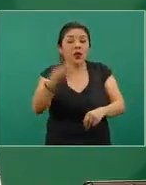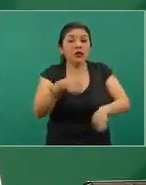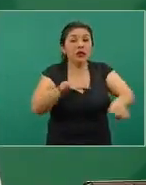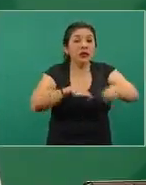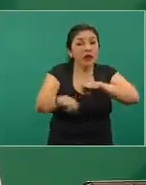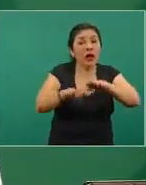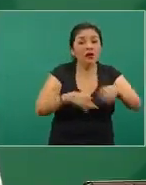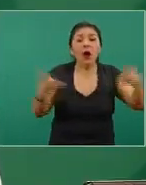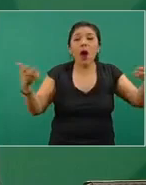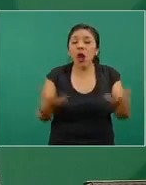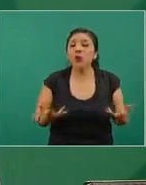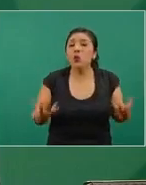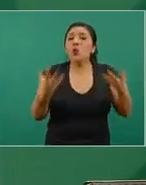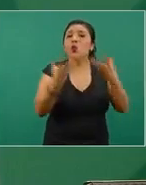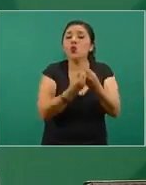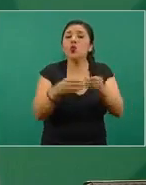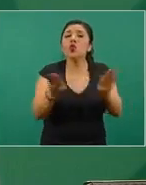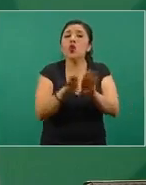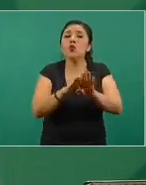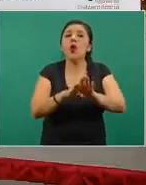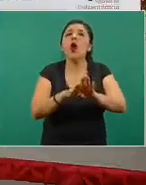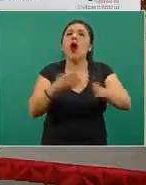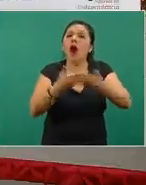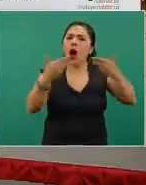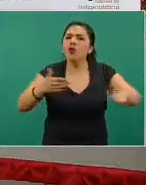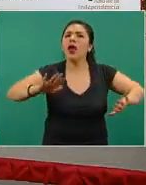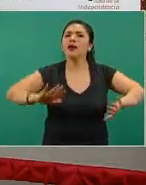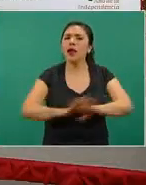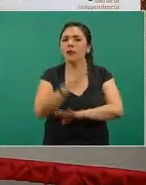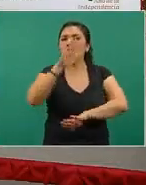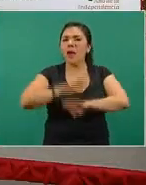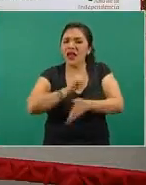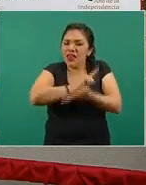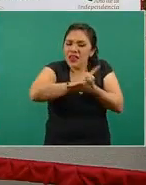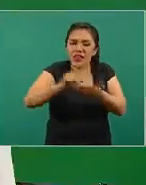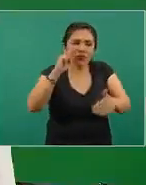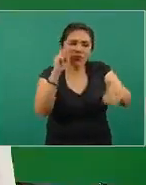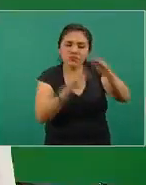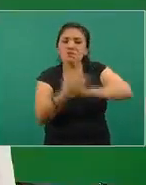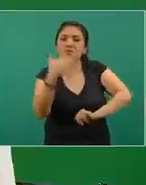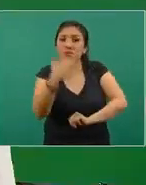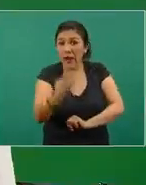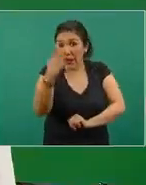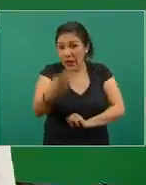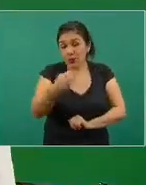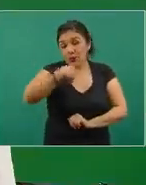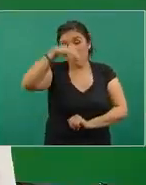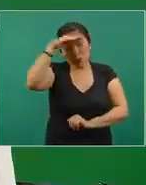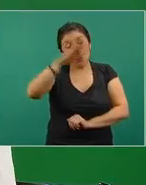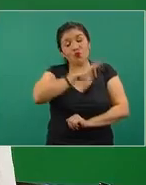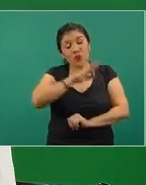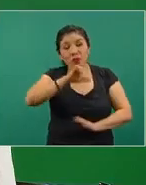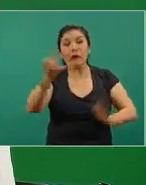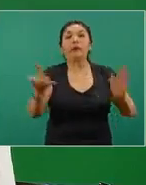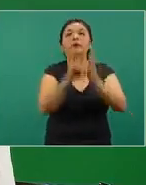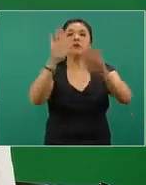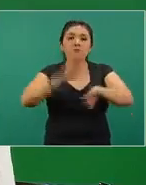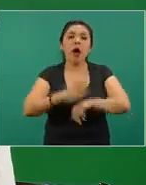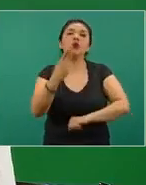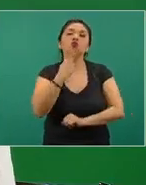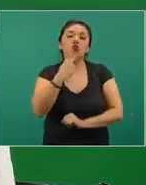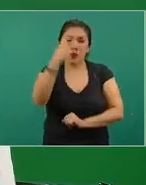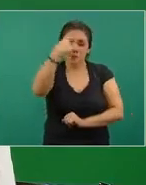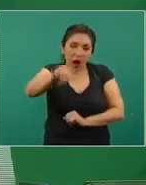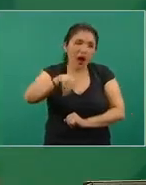construcción, insisto, de un modelo de transparencia proactiva, del cual pensamos que se pueden sacar lecciones útiles para